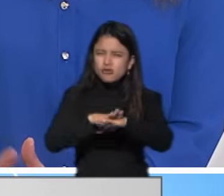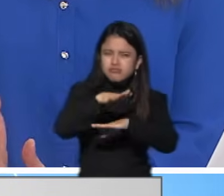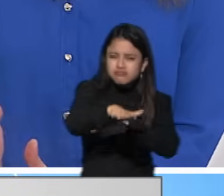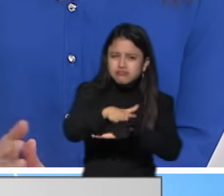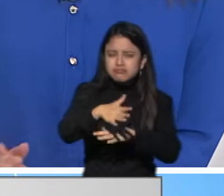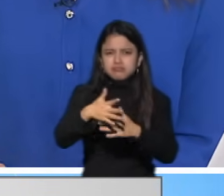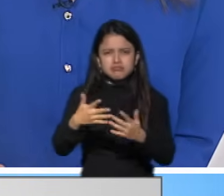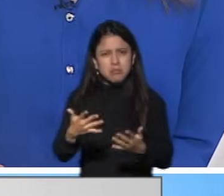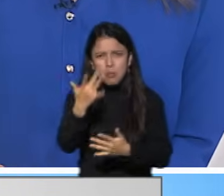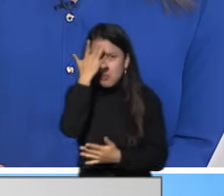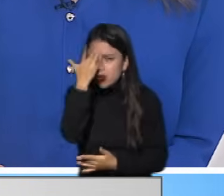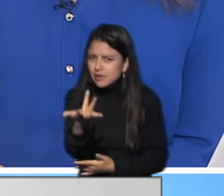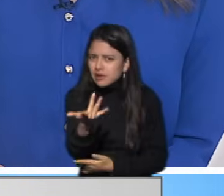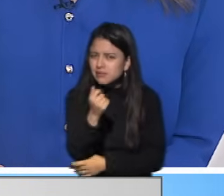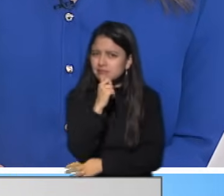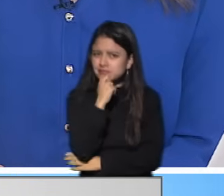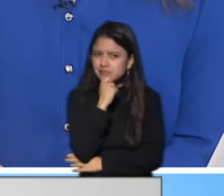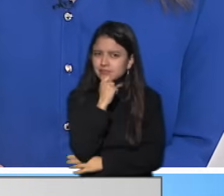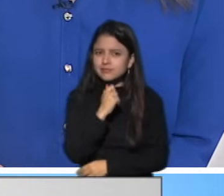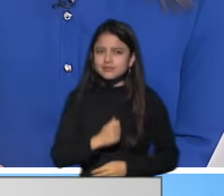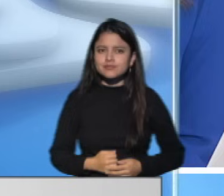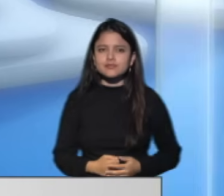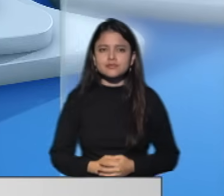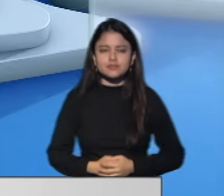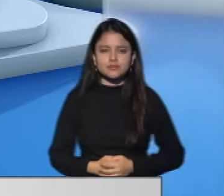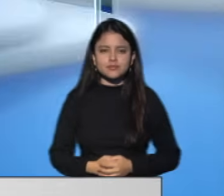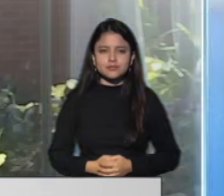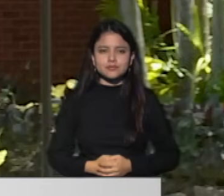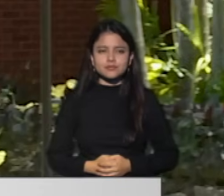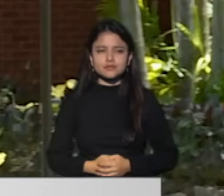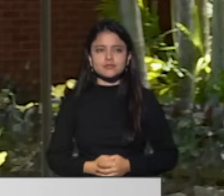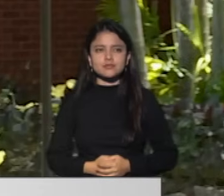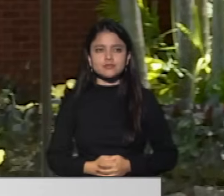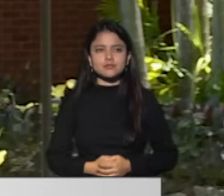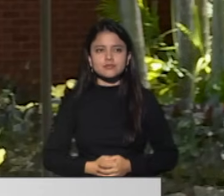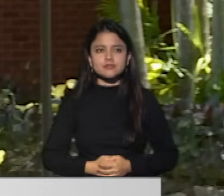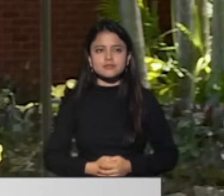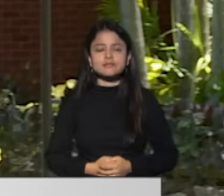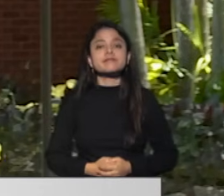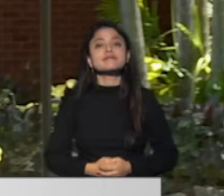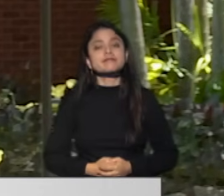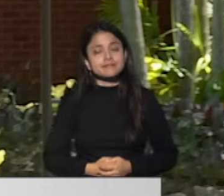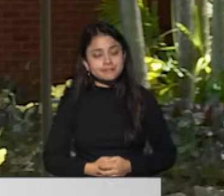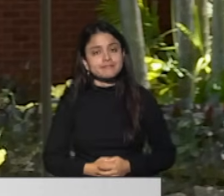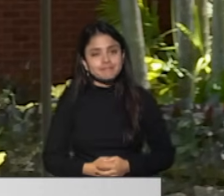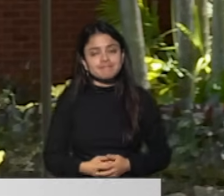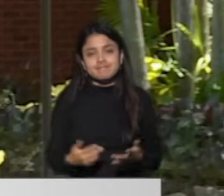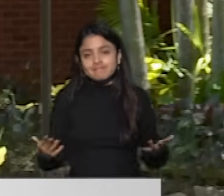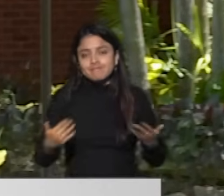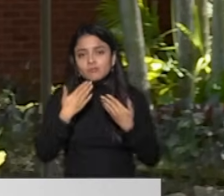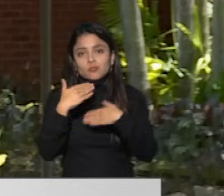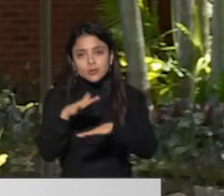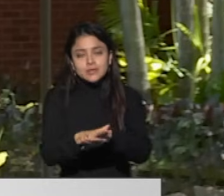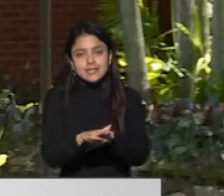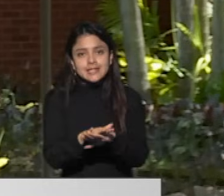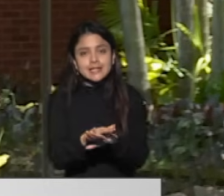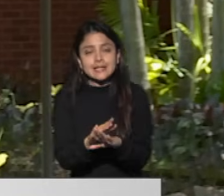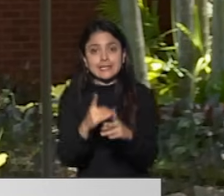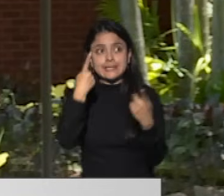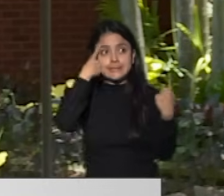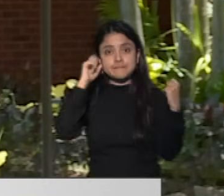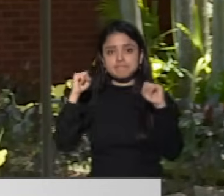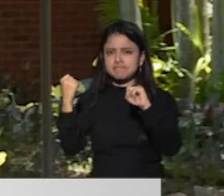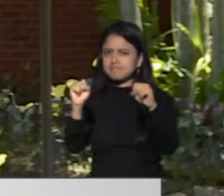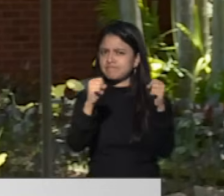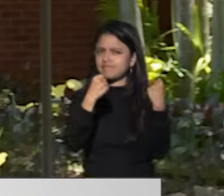Valentina, ¿cuáles son los motivos? Buenas tardes. Luisa y televidentes, muy buenas tardes. Pues hay